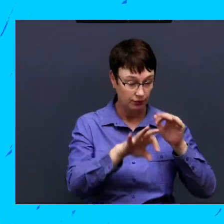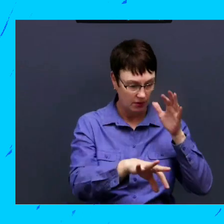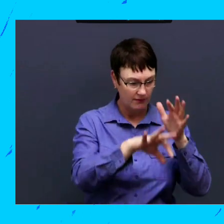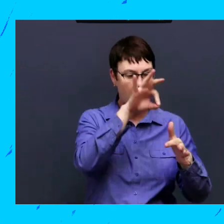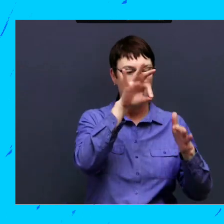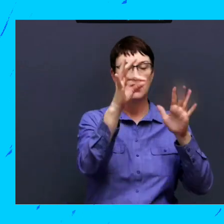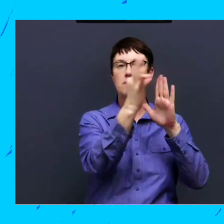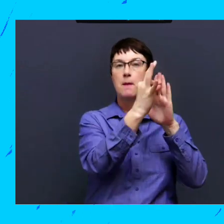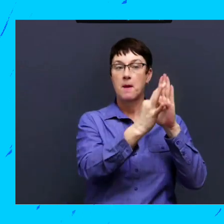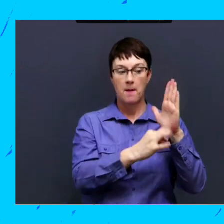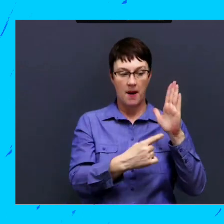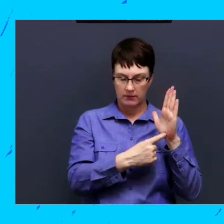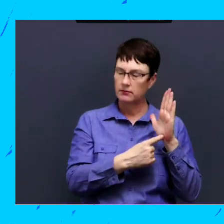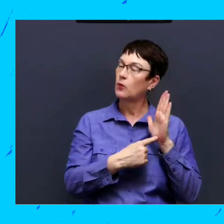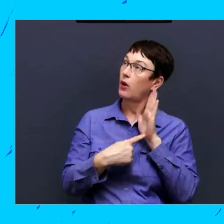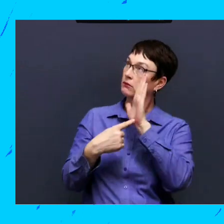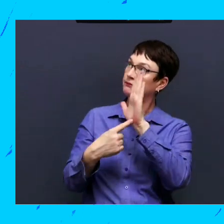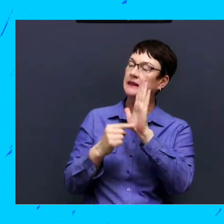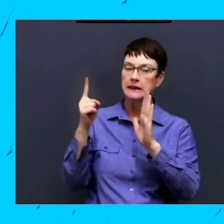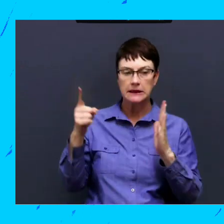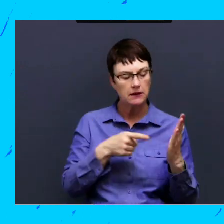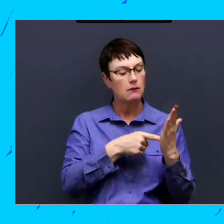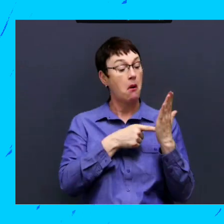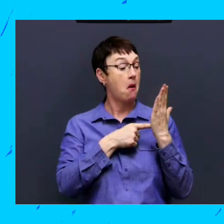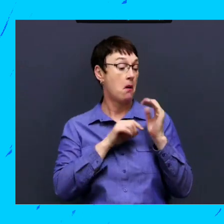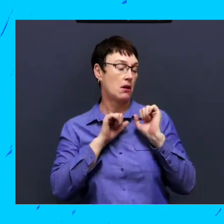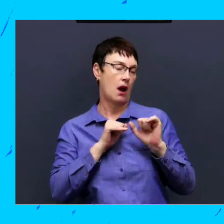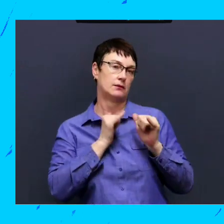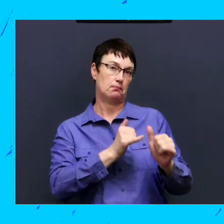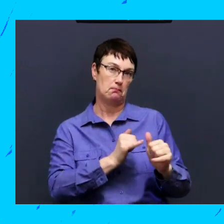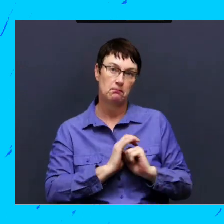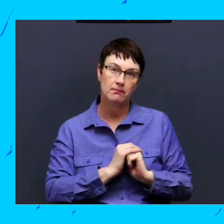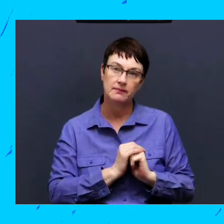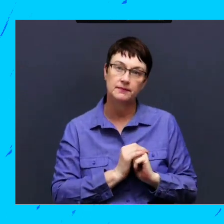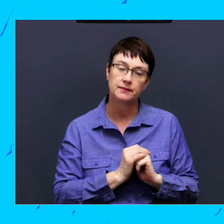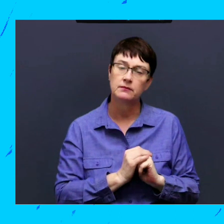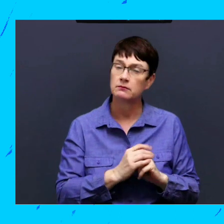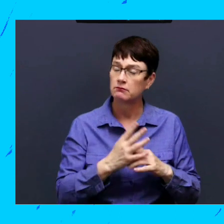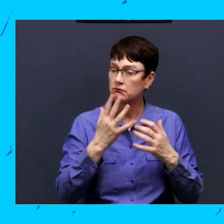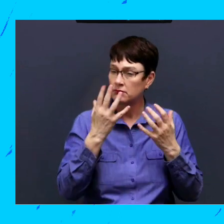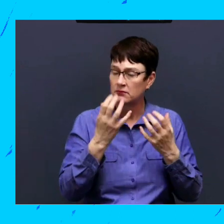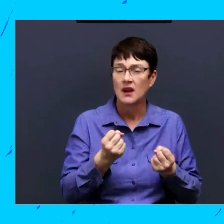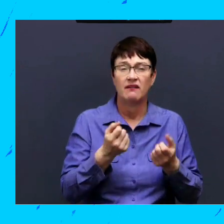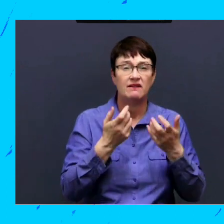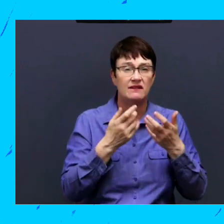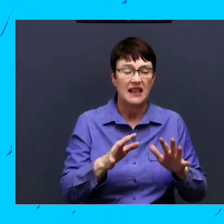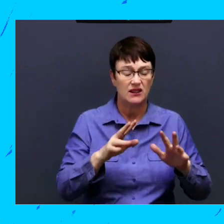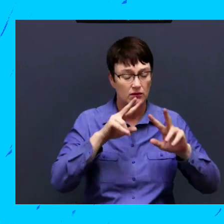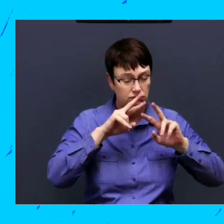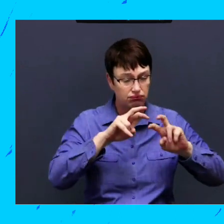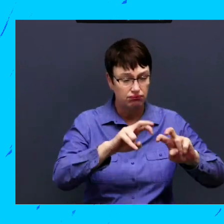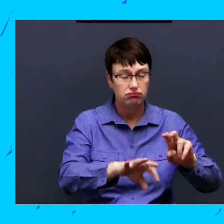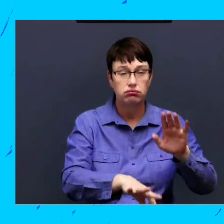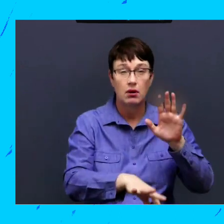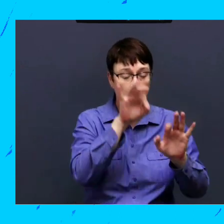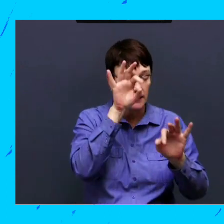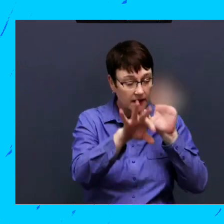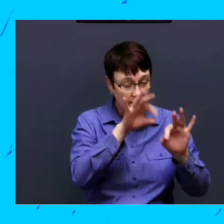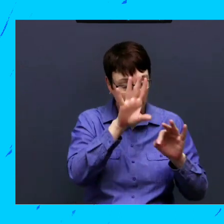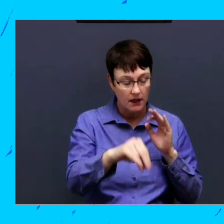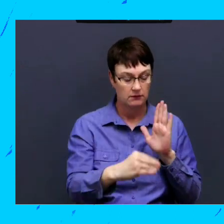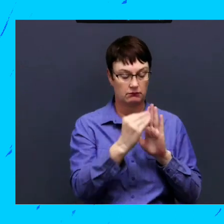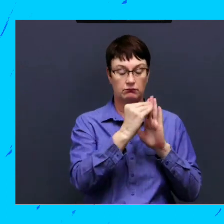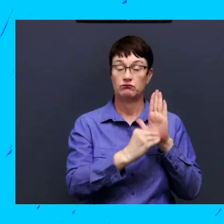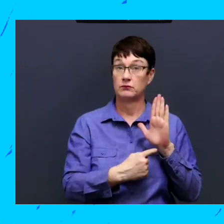las referencias para los jóvenes. También establece las evidencias para saber lo que funciona en el ámbito